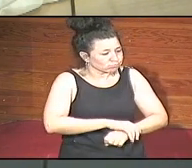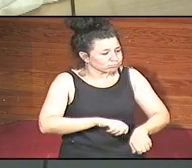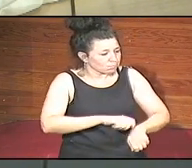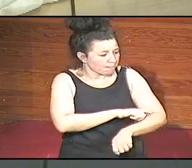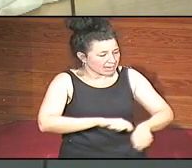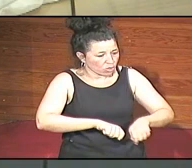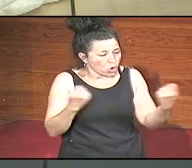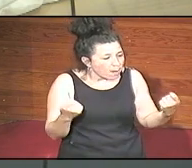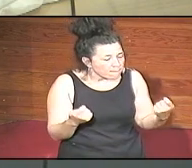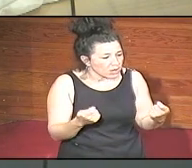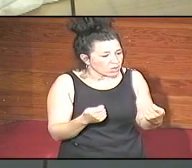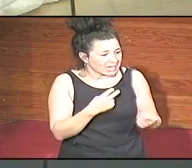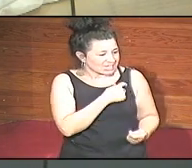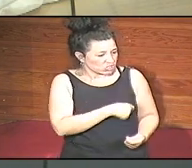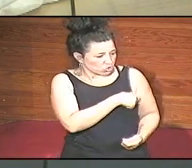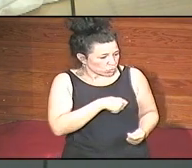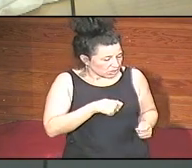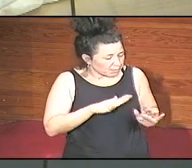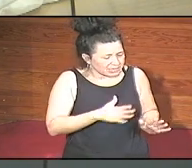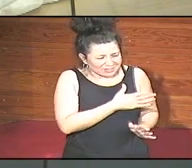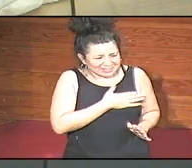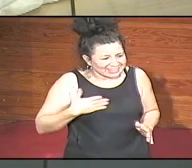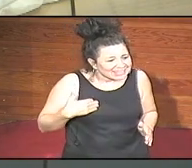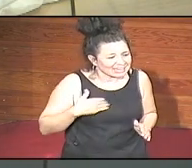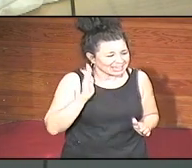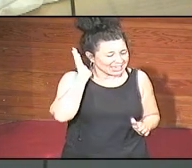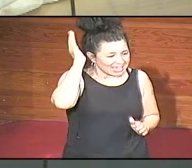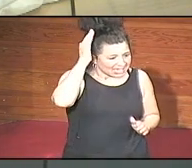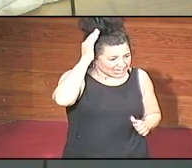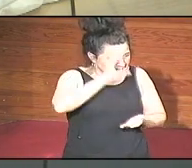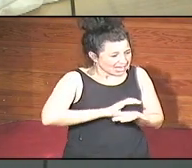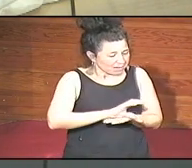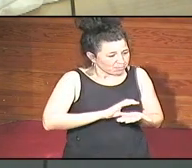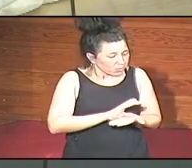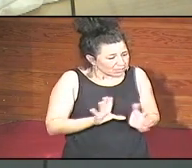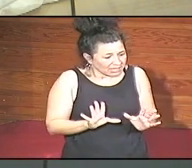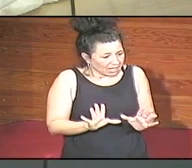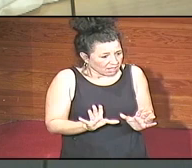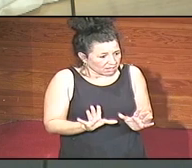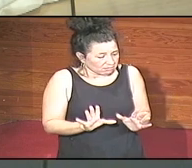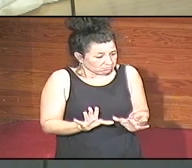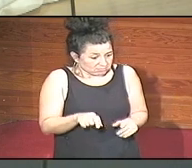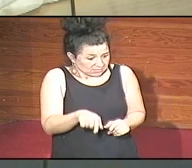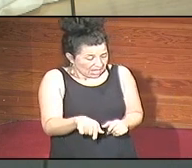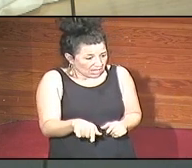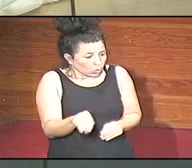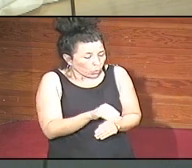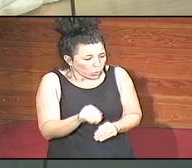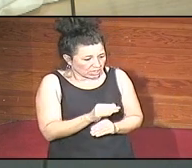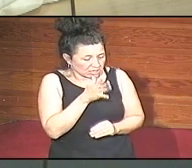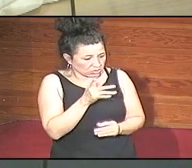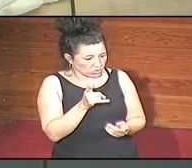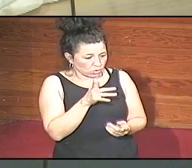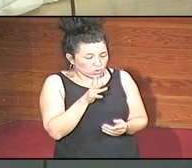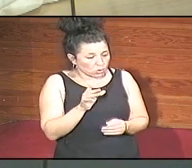decide estar en república democrática del congo ha amenazado vive en el hospital y escoltado por las naciones unidas porque no sólo